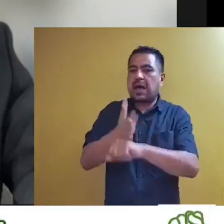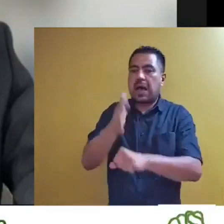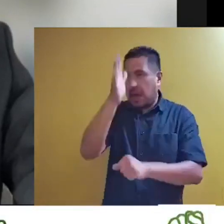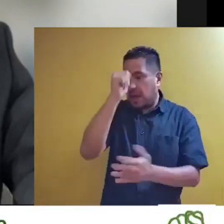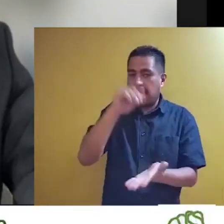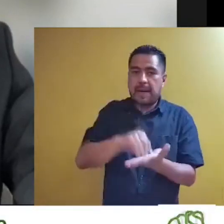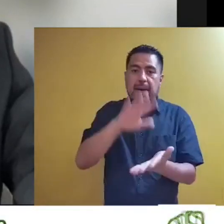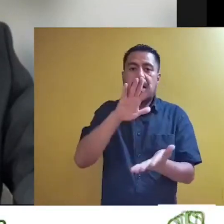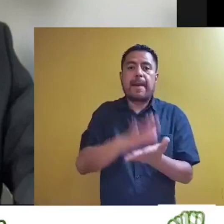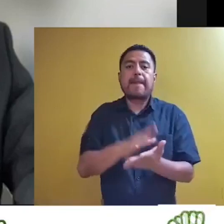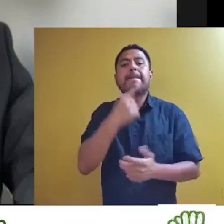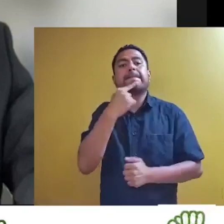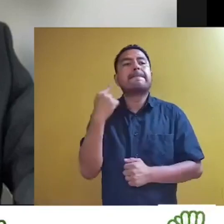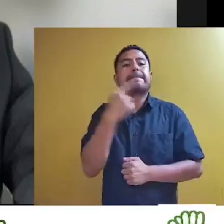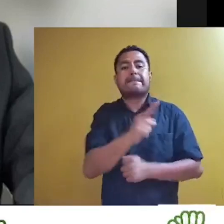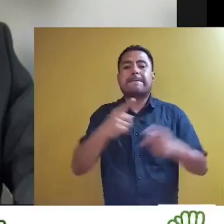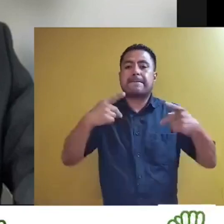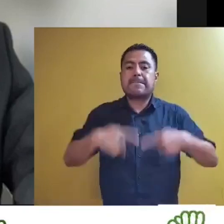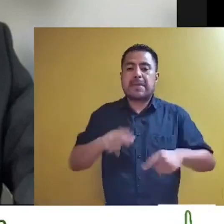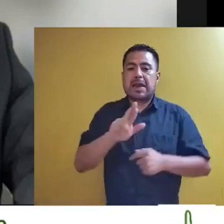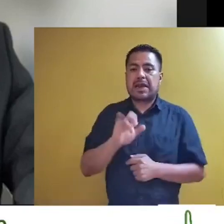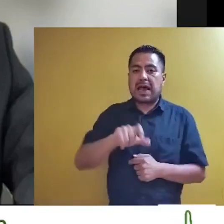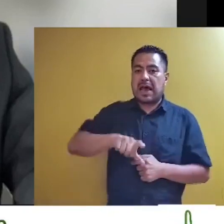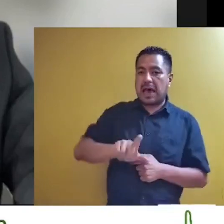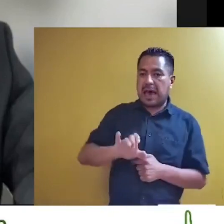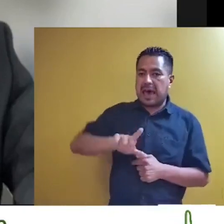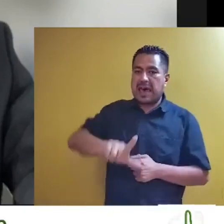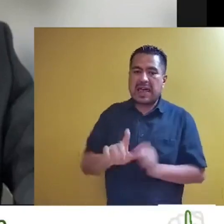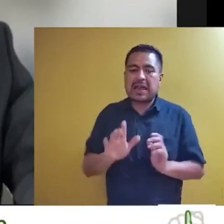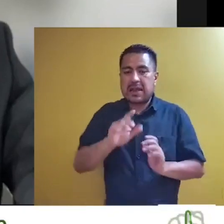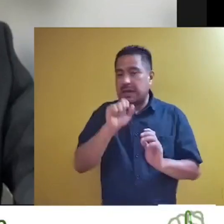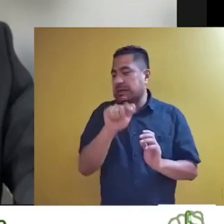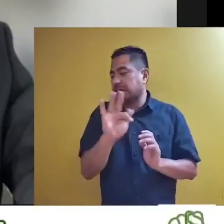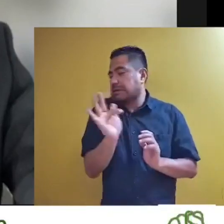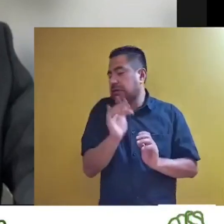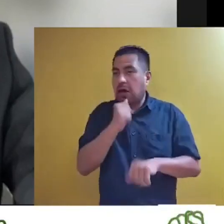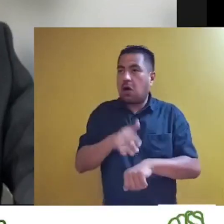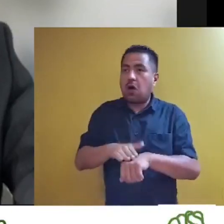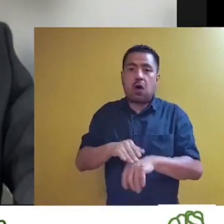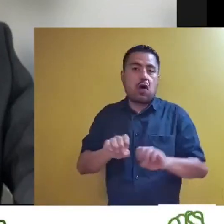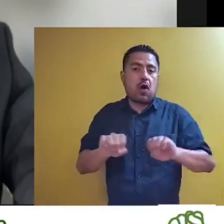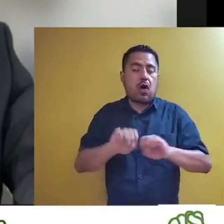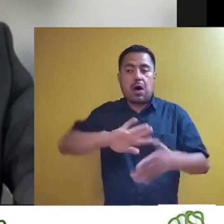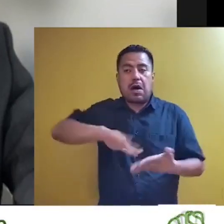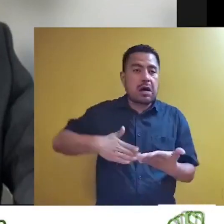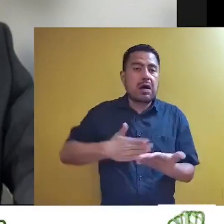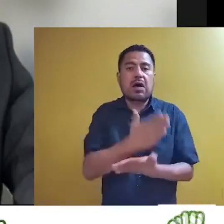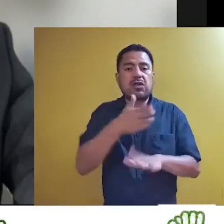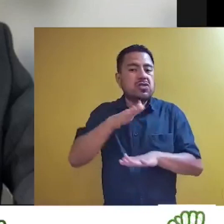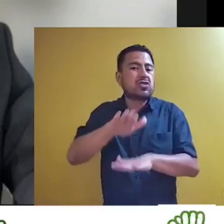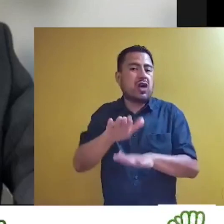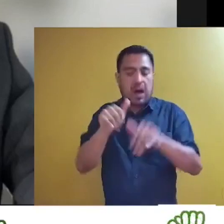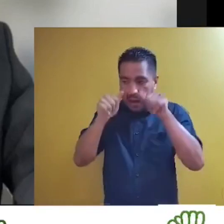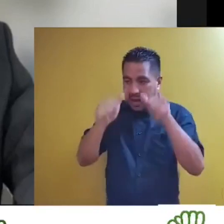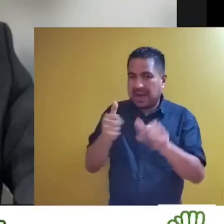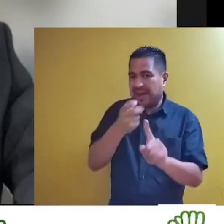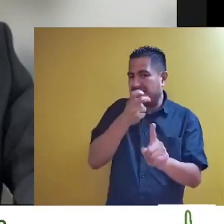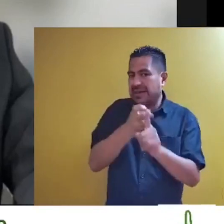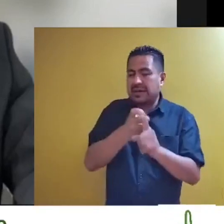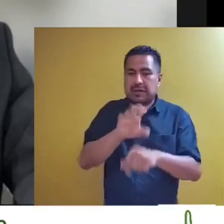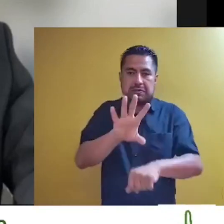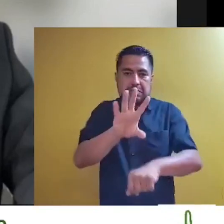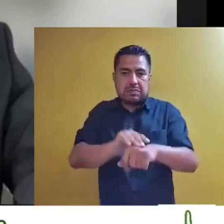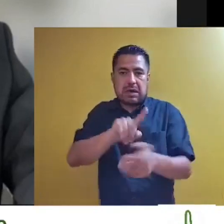la queja presentada por la ciudadana Raquel García Orduño, y en caso de no advertirse causal de improcedencia o sobreseimiento alguna,